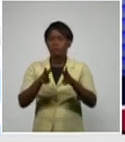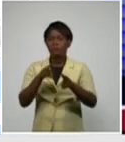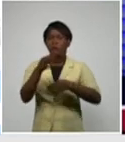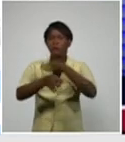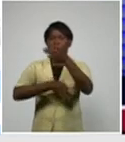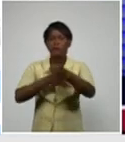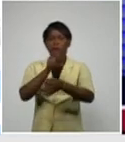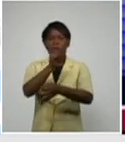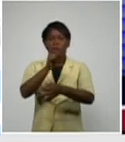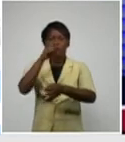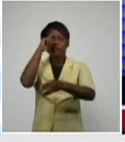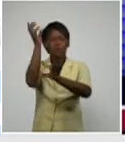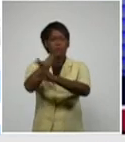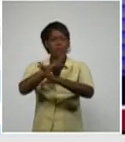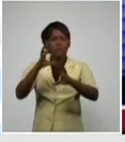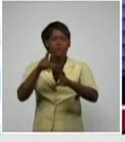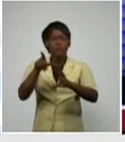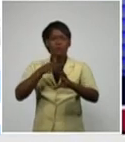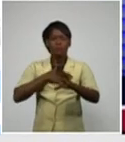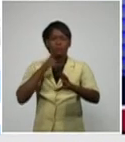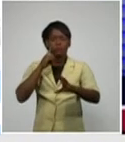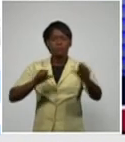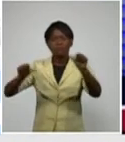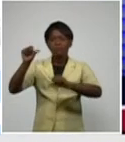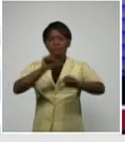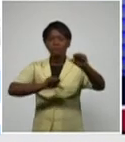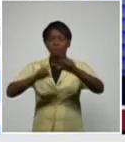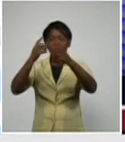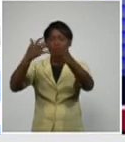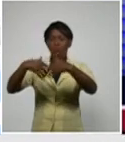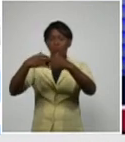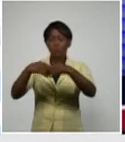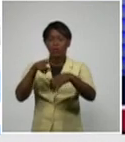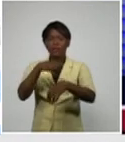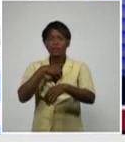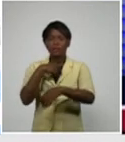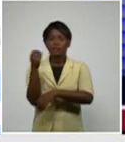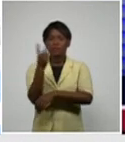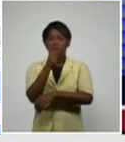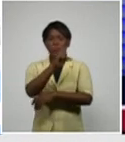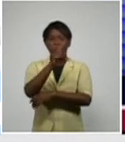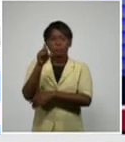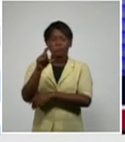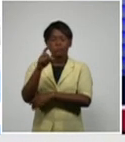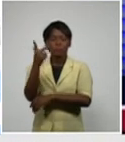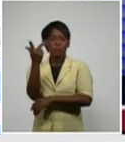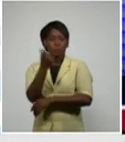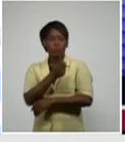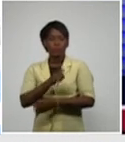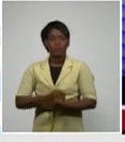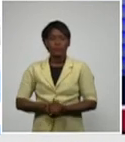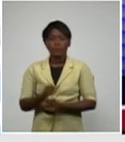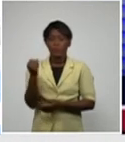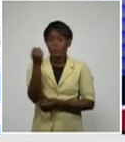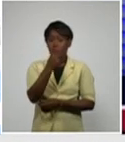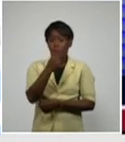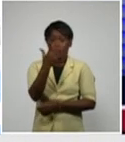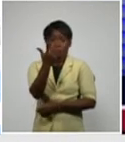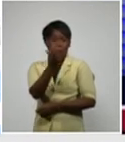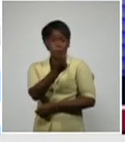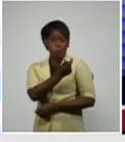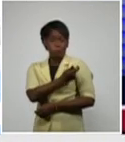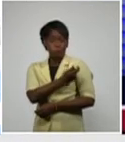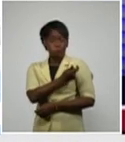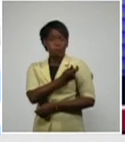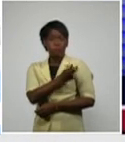que intervienen en la producción, sobre todo de los dos candidatos vacunales cubanos más avanzados. Estamos hablando de Soberana 02, como usted decía, y